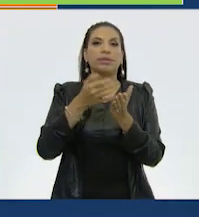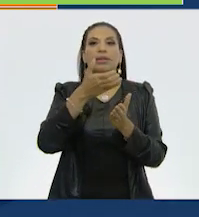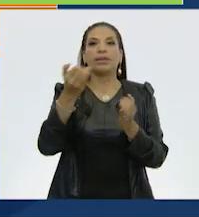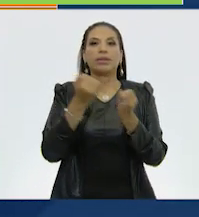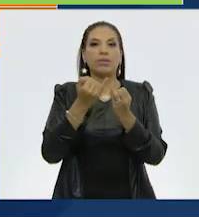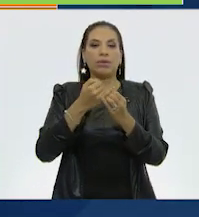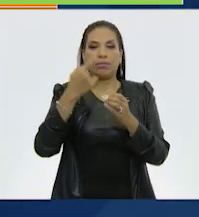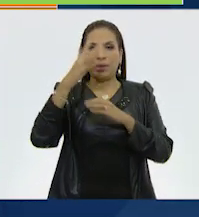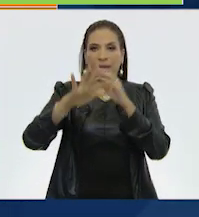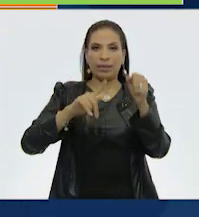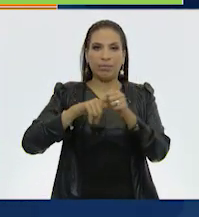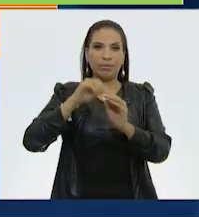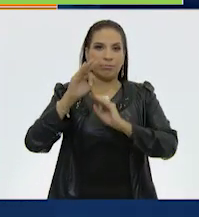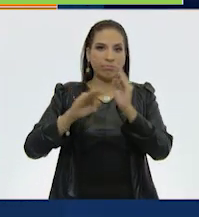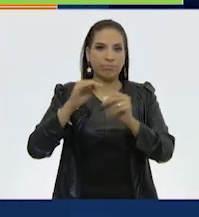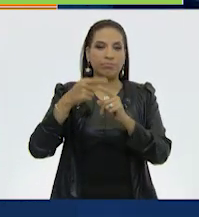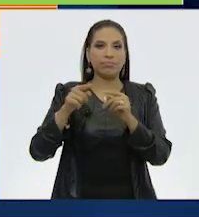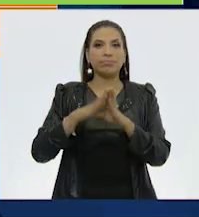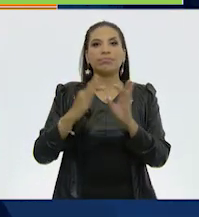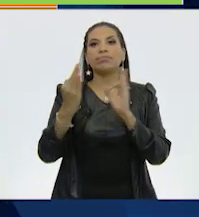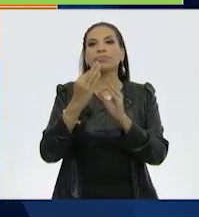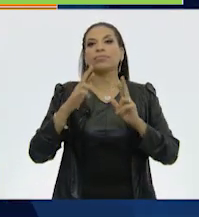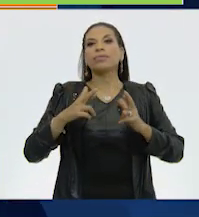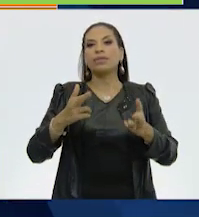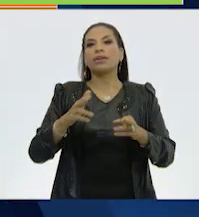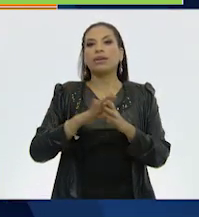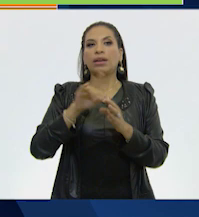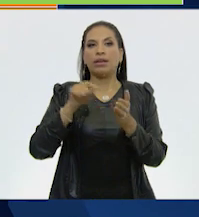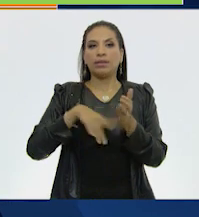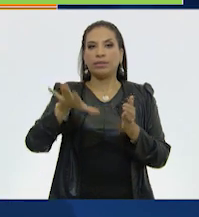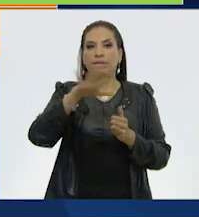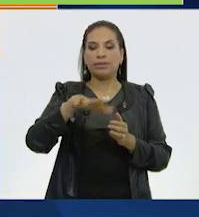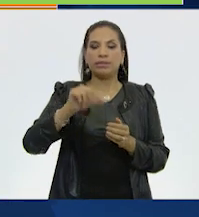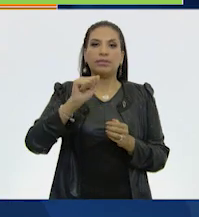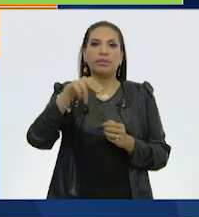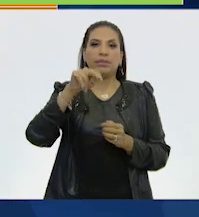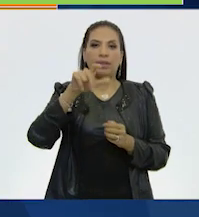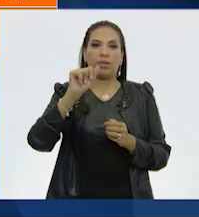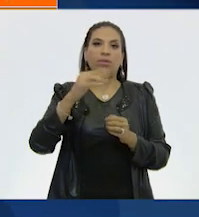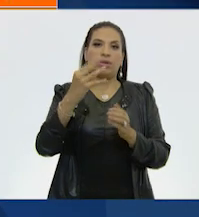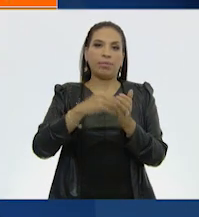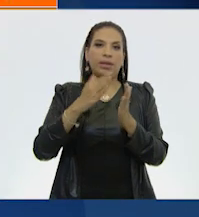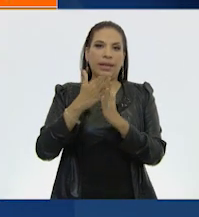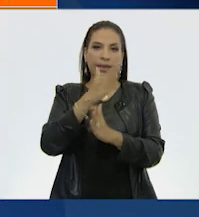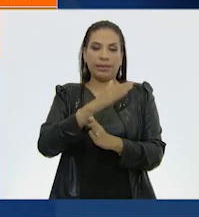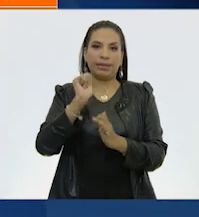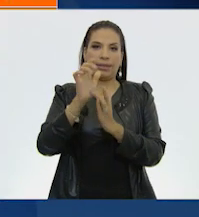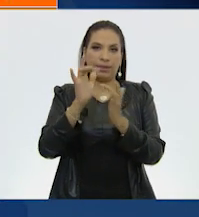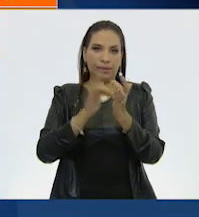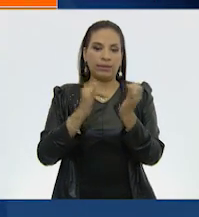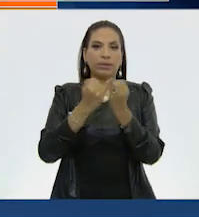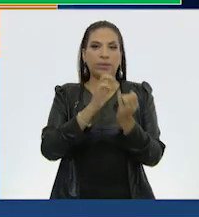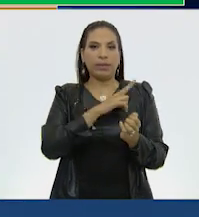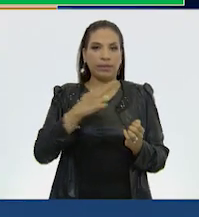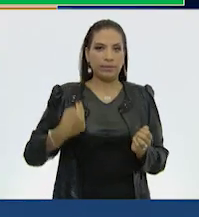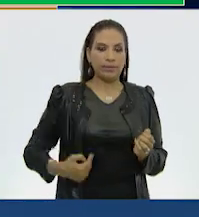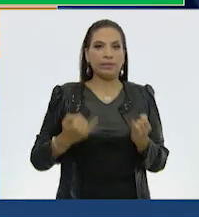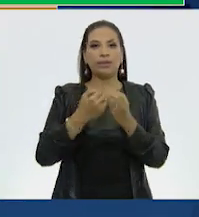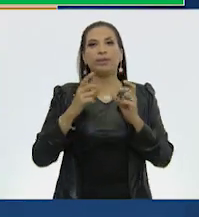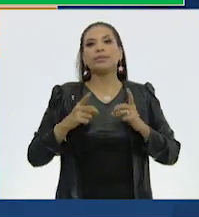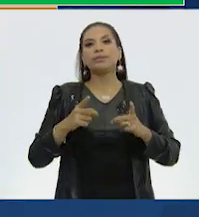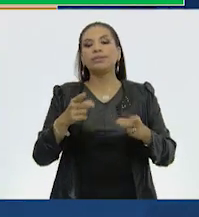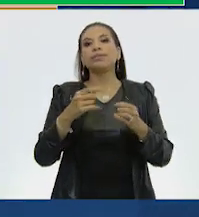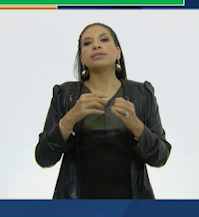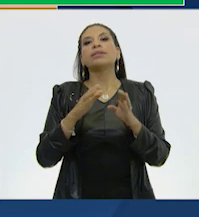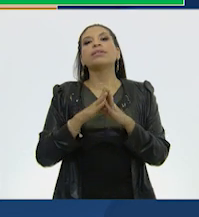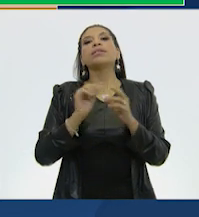y la domesticación de animales cerca del río Indo en el 4000 a.C. Para variar, China también desarrolló